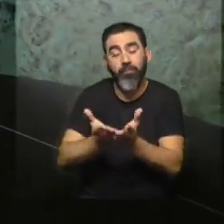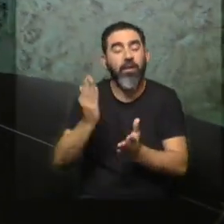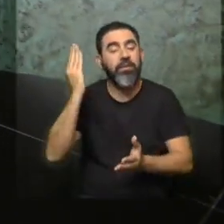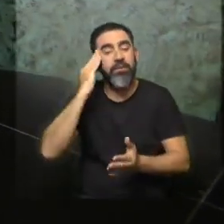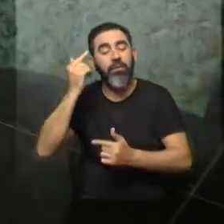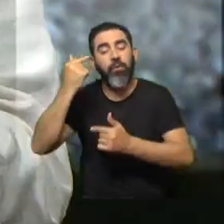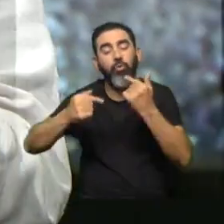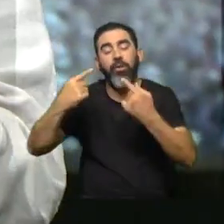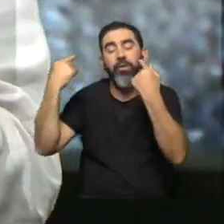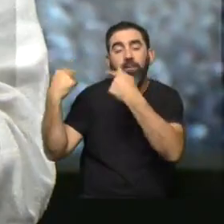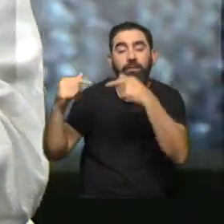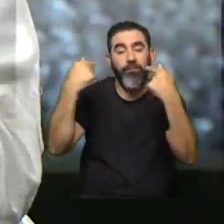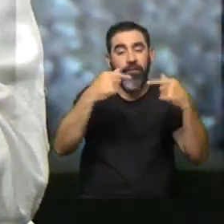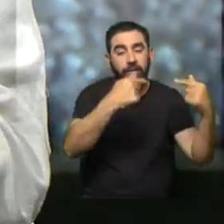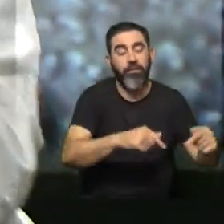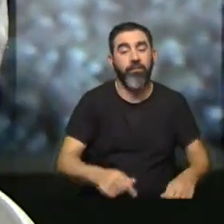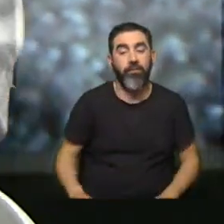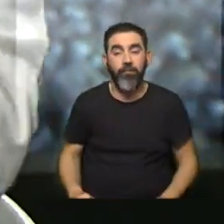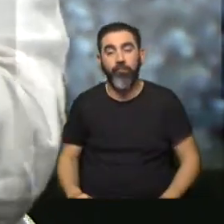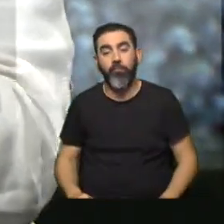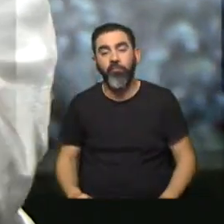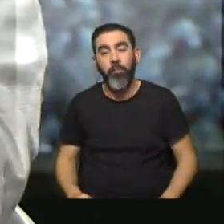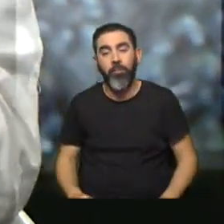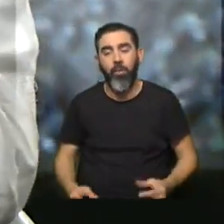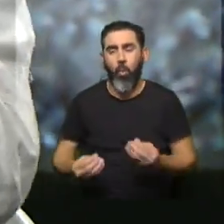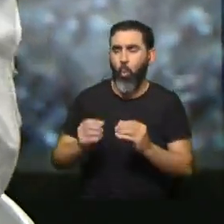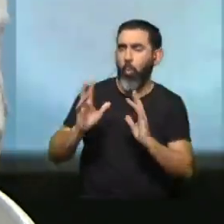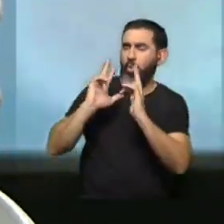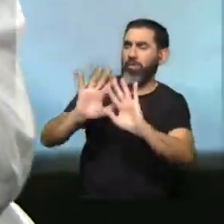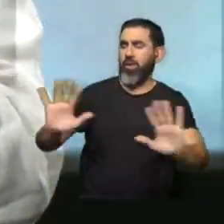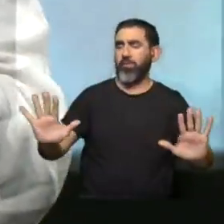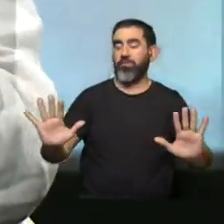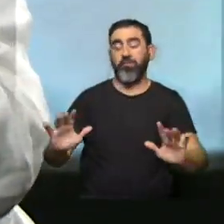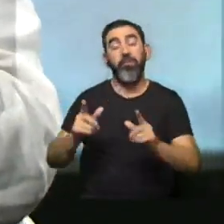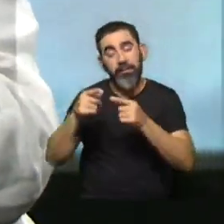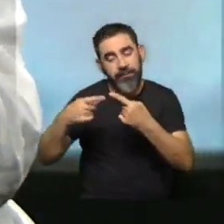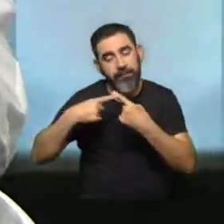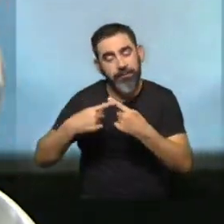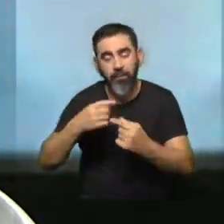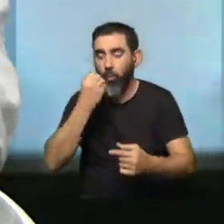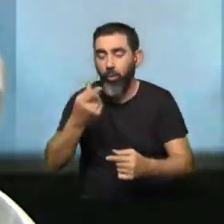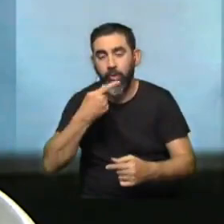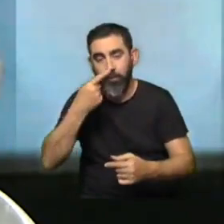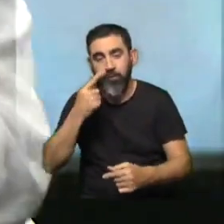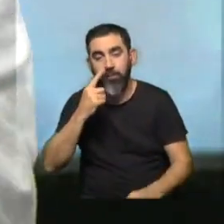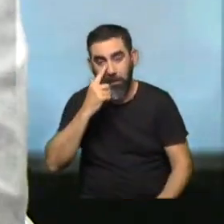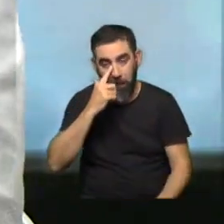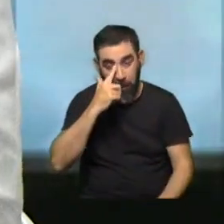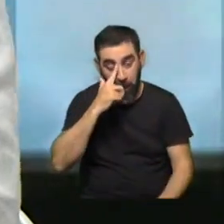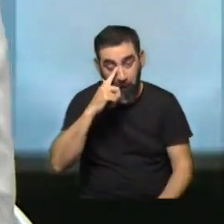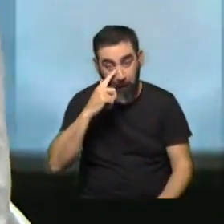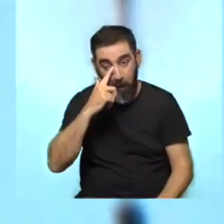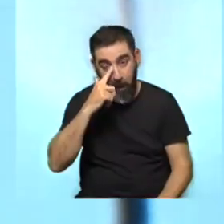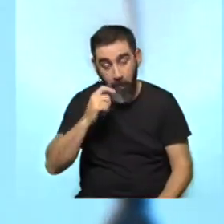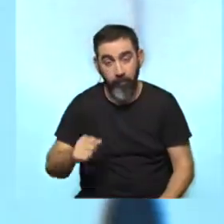cosas diferentes. Y de ese debate, no, ¿cómo vas a decir eso? Y es allí donde se produce el progreso,